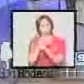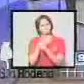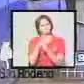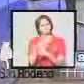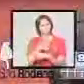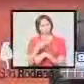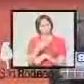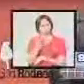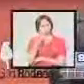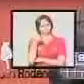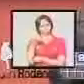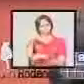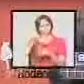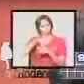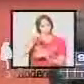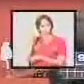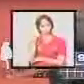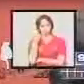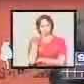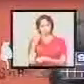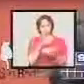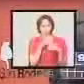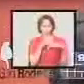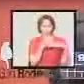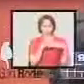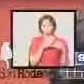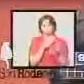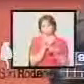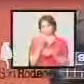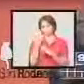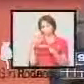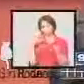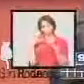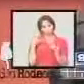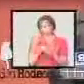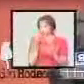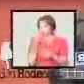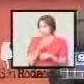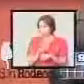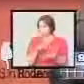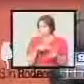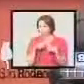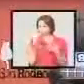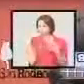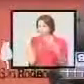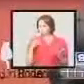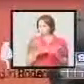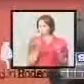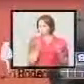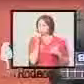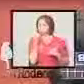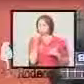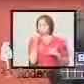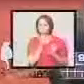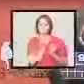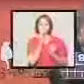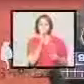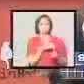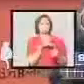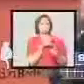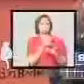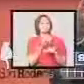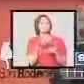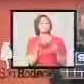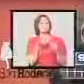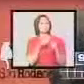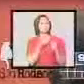de un fondo de pensiones de alguna empresa que trabajó y ya uh-huh. No trabaja ahí. Bueno, para eso no es directamente con el banco, pero es una de las